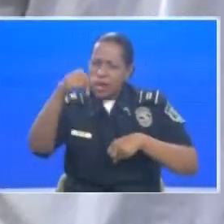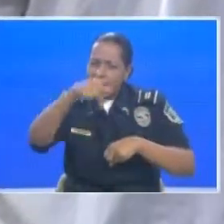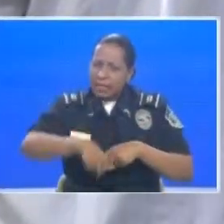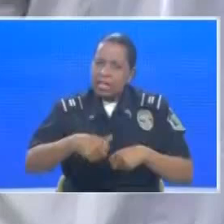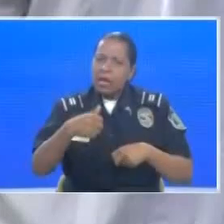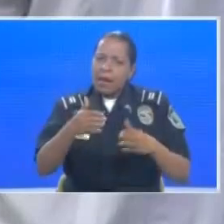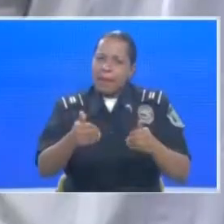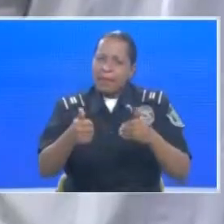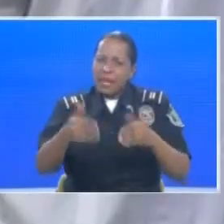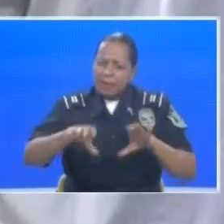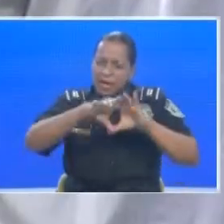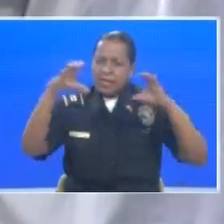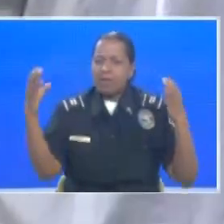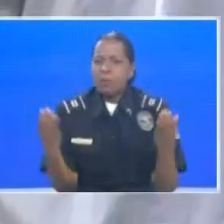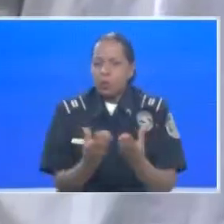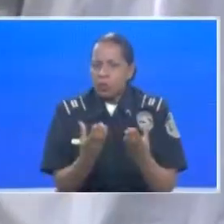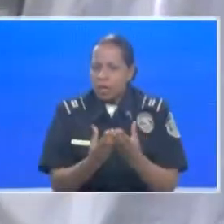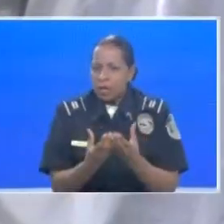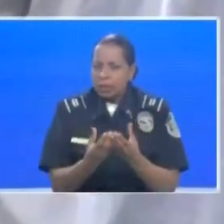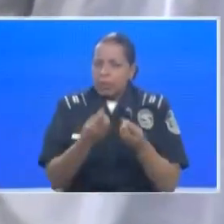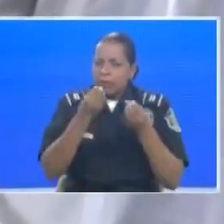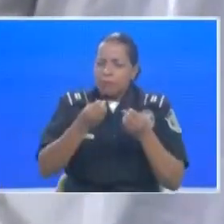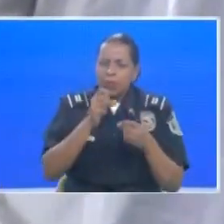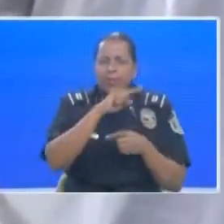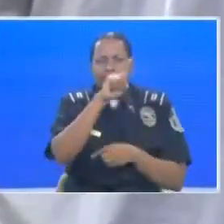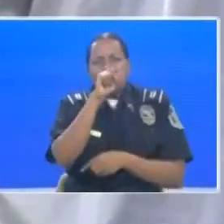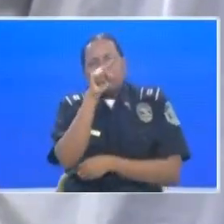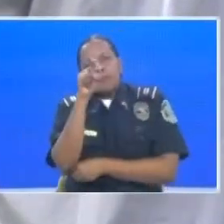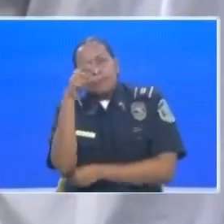dificultades mundiales, con muchas interrogantes.